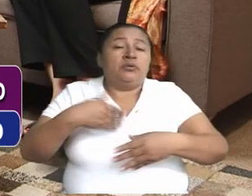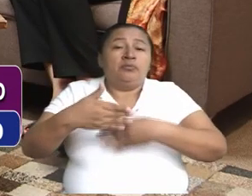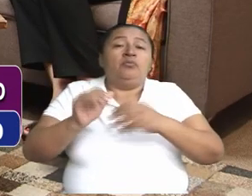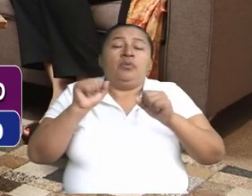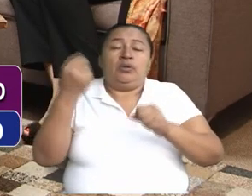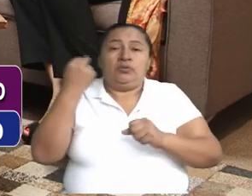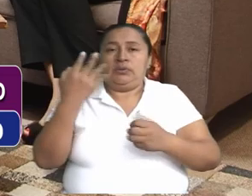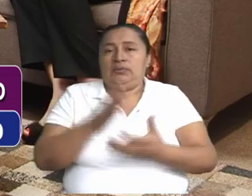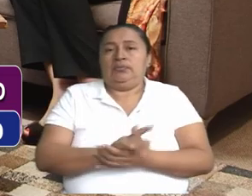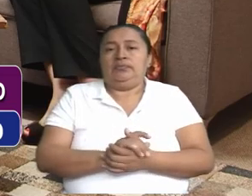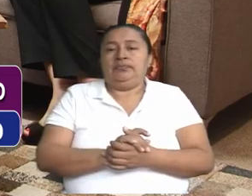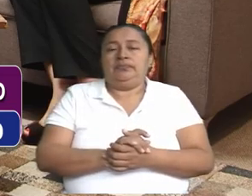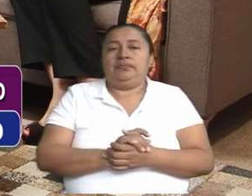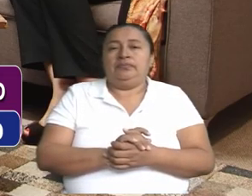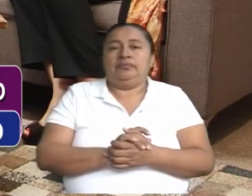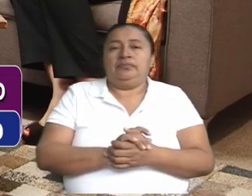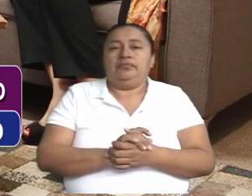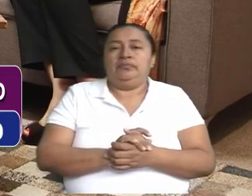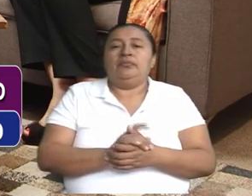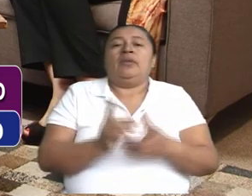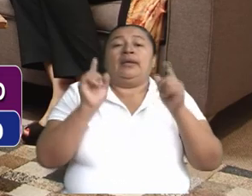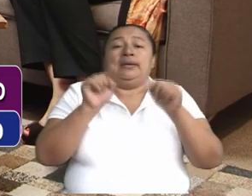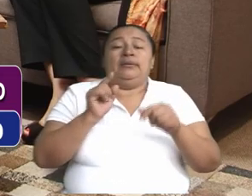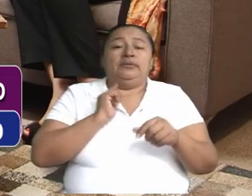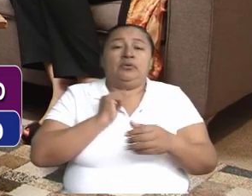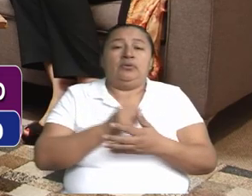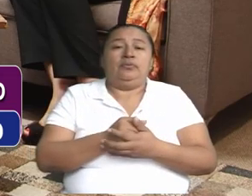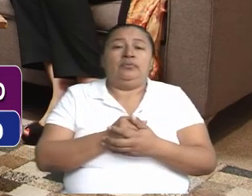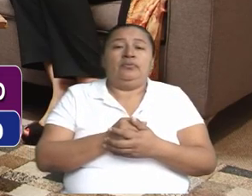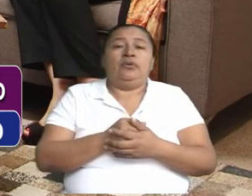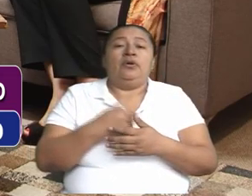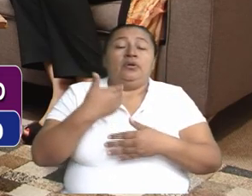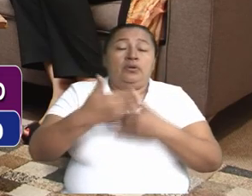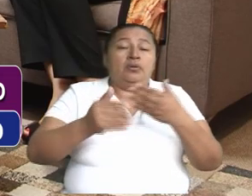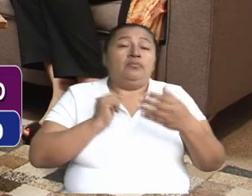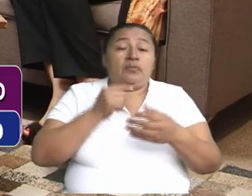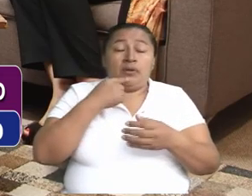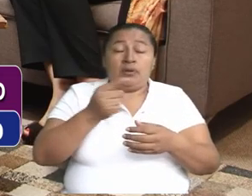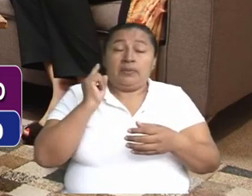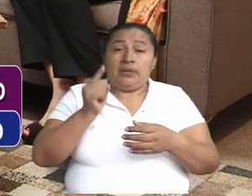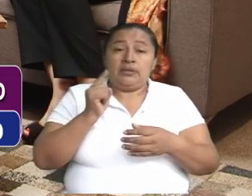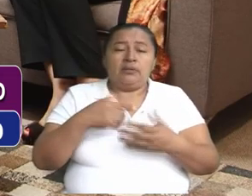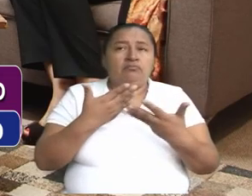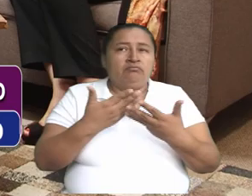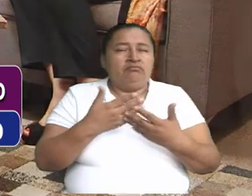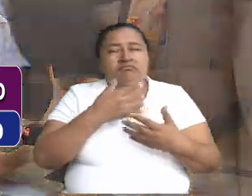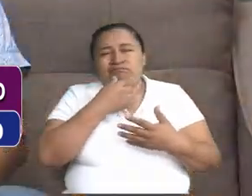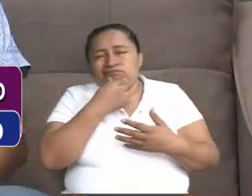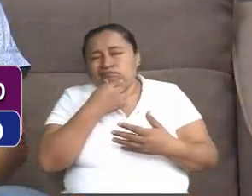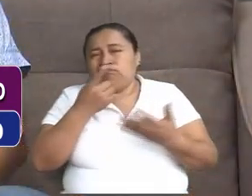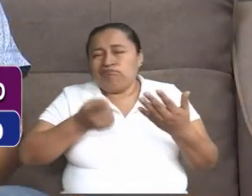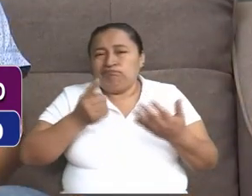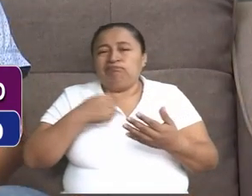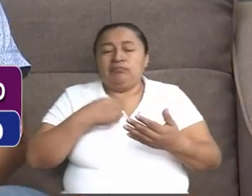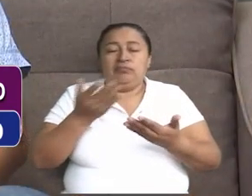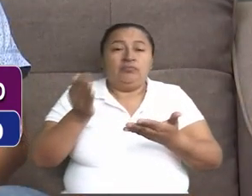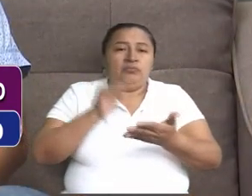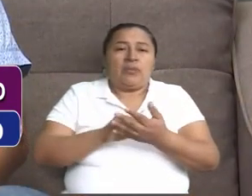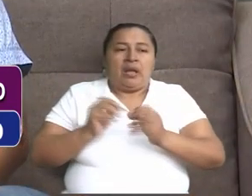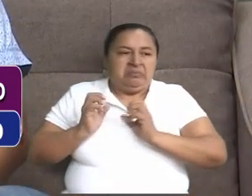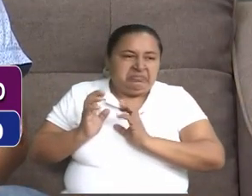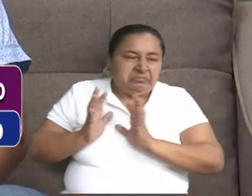defendemos de ese fenómeno. Ese es el foro. Y vaya que si no son amenazas bastante considerables, vemos la arremetida contra